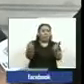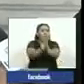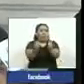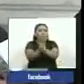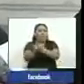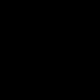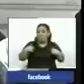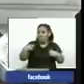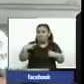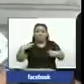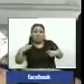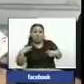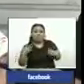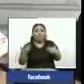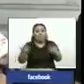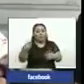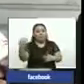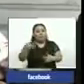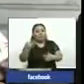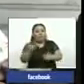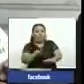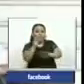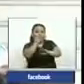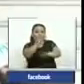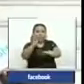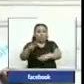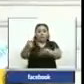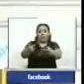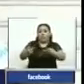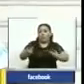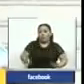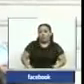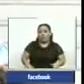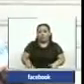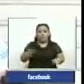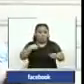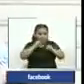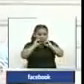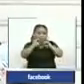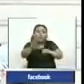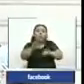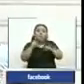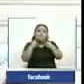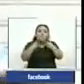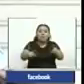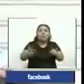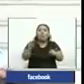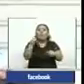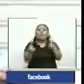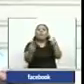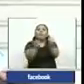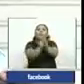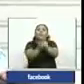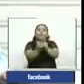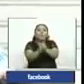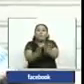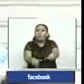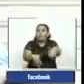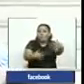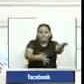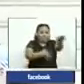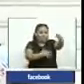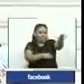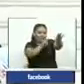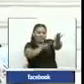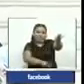reúnan conmigo, pero que sí que se respete el Estado de Derecho. Ninguna, así públicamente, pueblos salvadoreños. El problema es que no tiene partida de inversión.